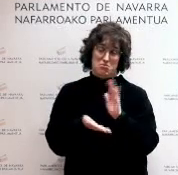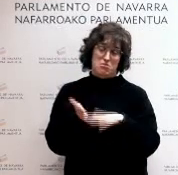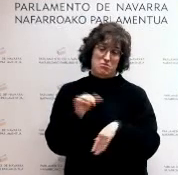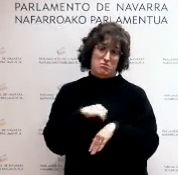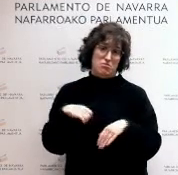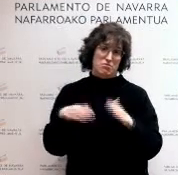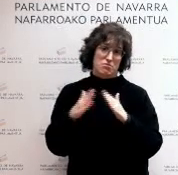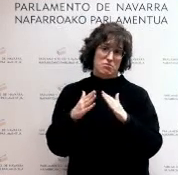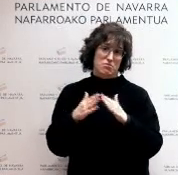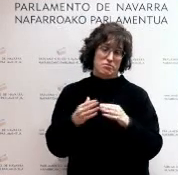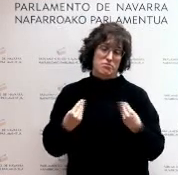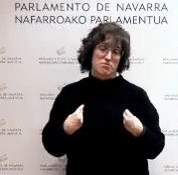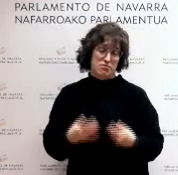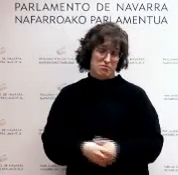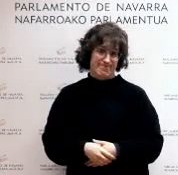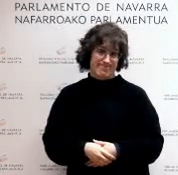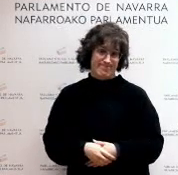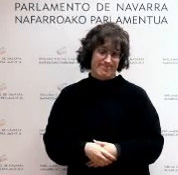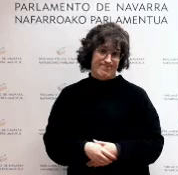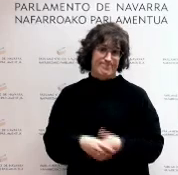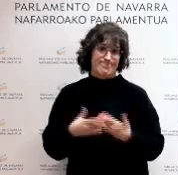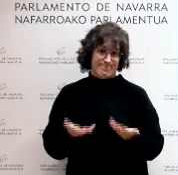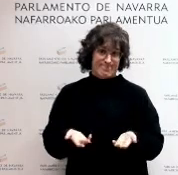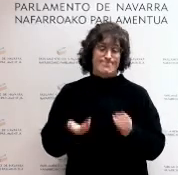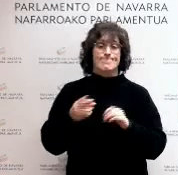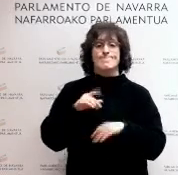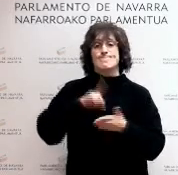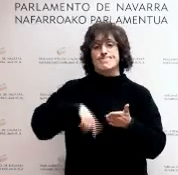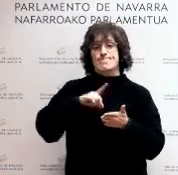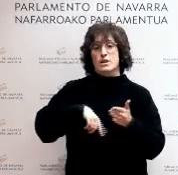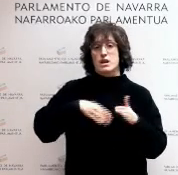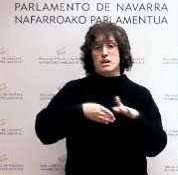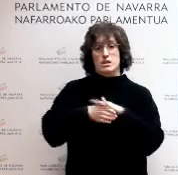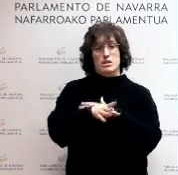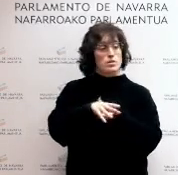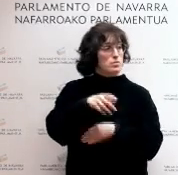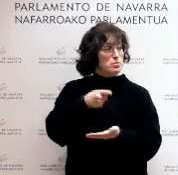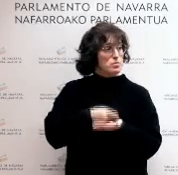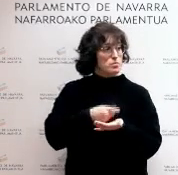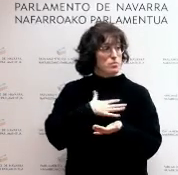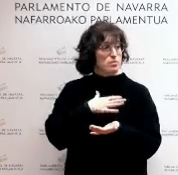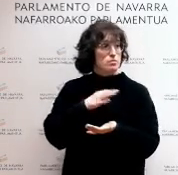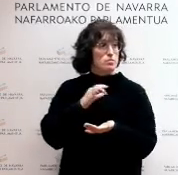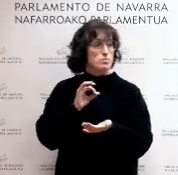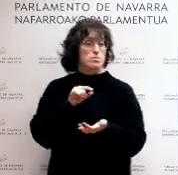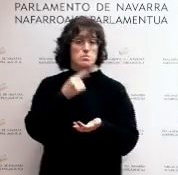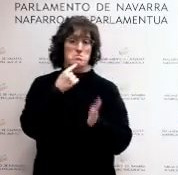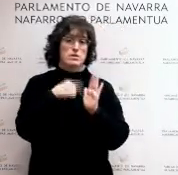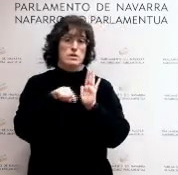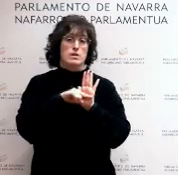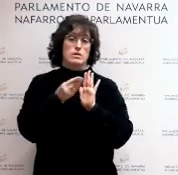Eliminamos para las viviendas en arrendamiento y en arrendamiento asequible un requisito que ya no es necesario ni